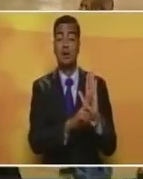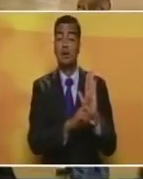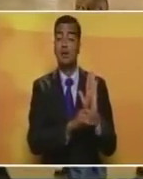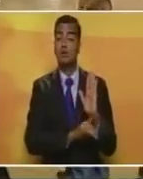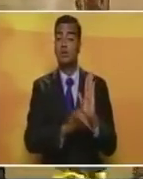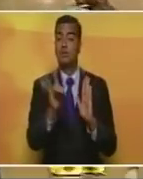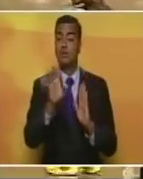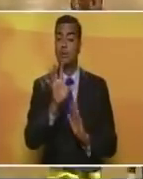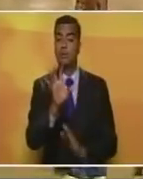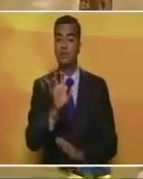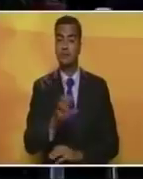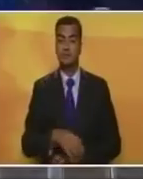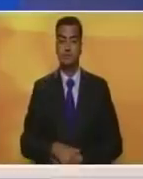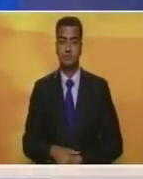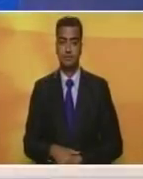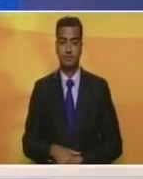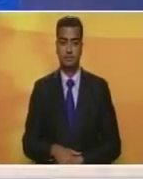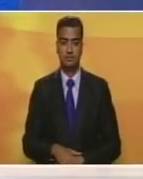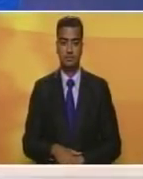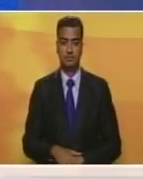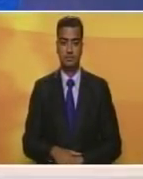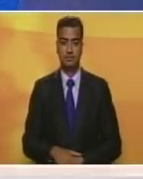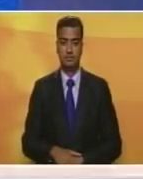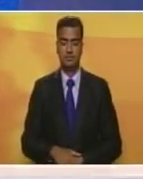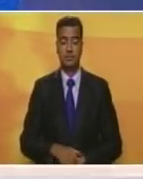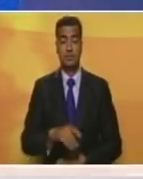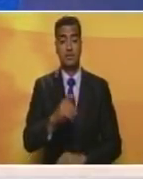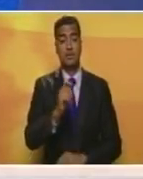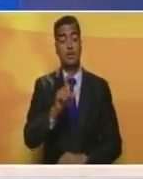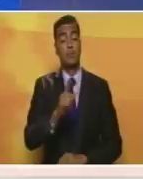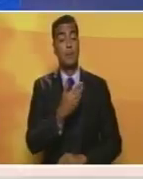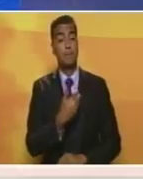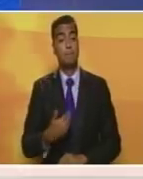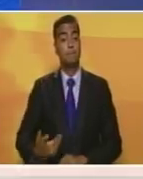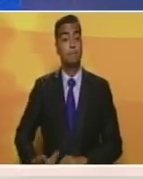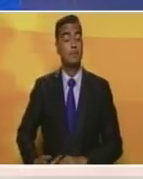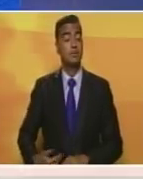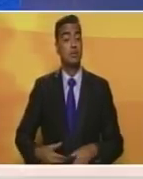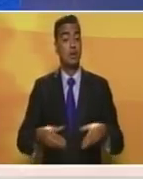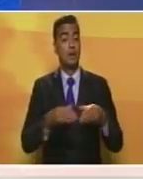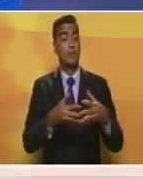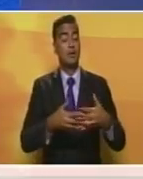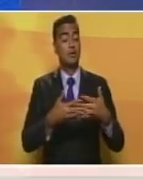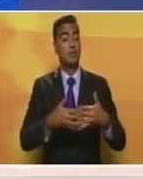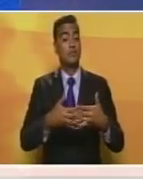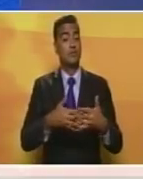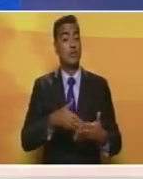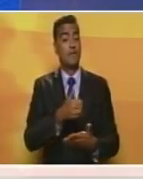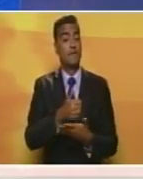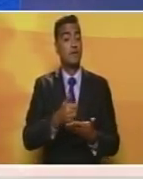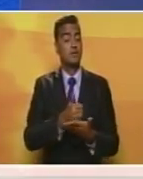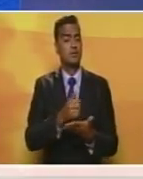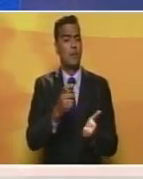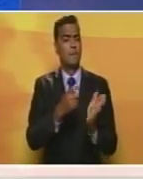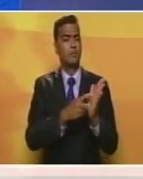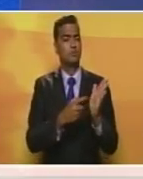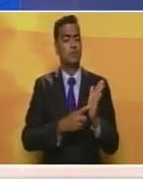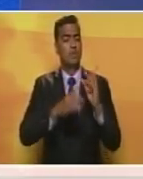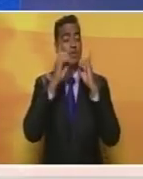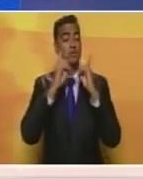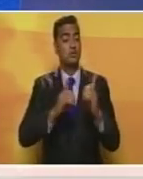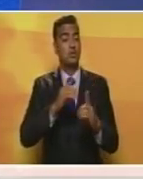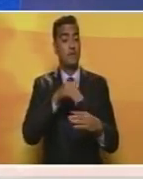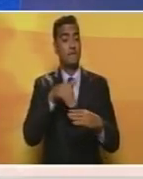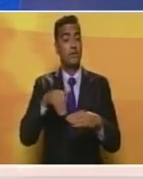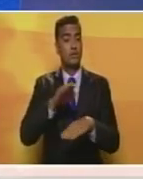operaciones. Asimismo, resalta que Santa Bárbara Airlines se encuentra obligada a brindar asistencia y proteger a los pasajeros que hayan contratado la